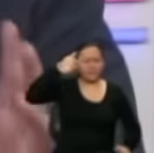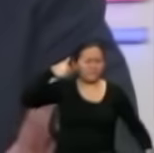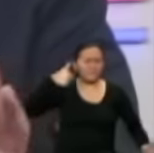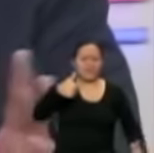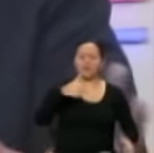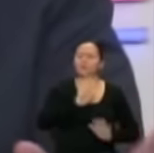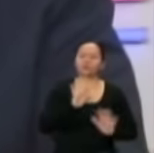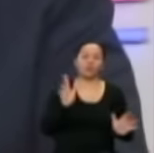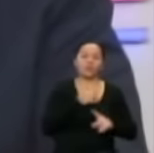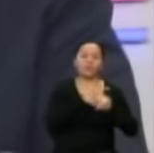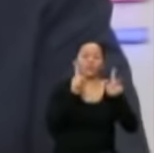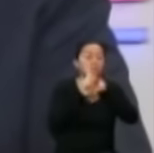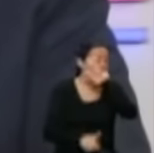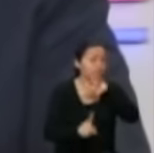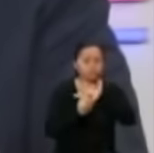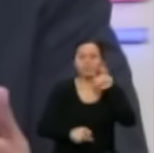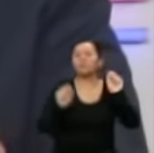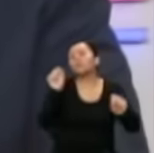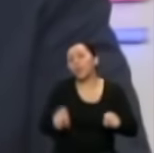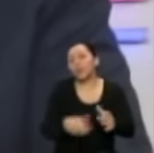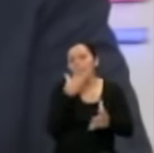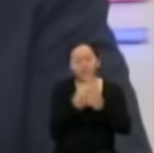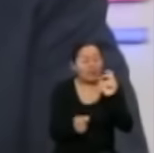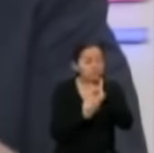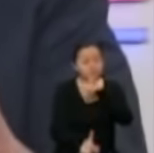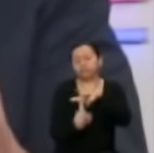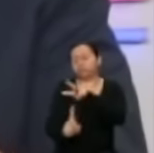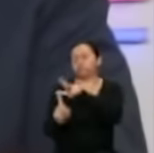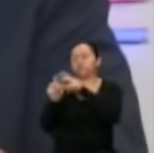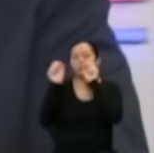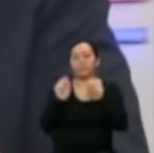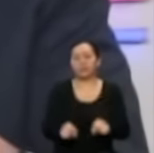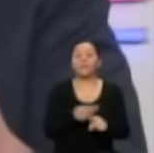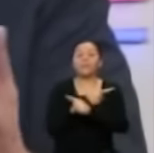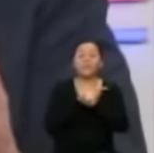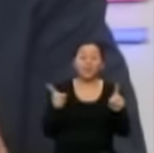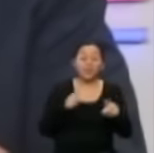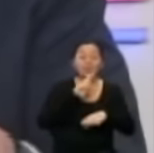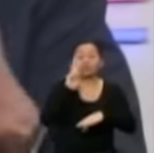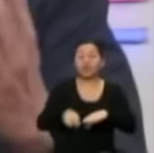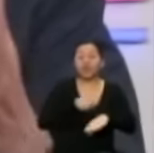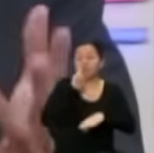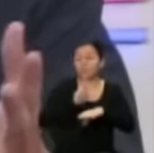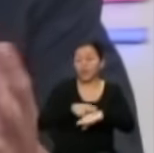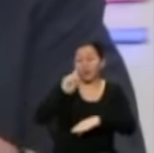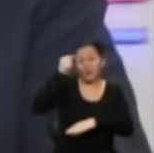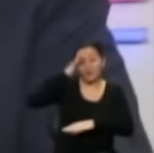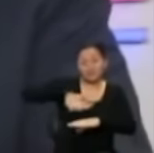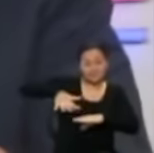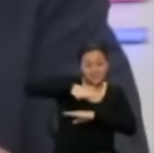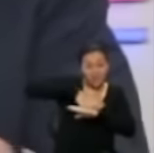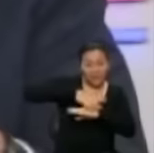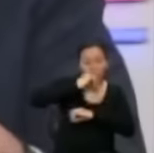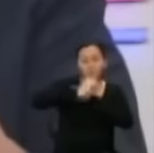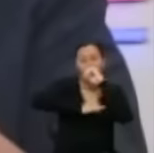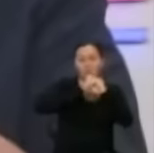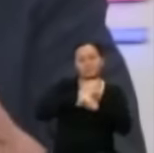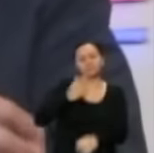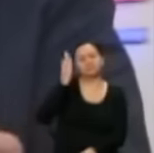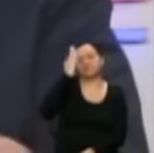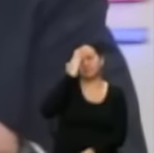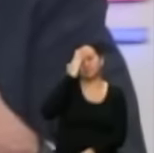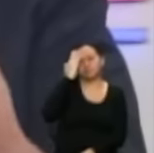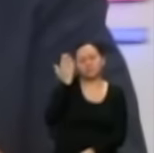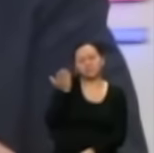de un evento de una magnitud como este. Por lo tanto, es algo normal que las capacidades del Estado internacionalmente sean